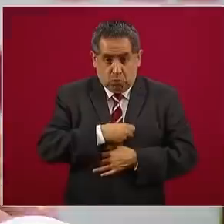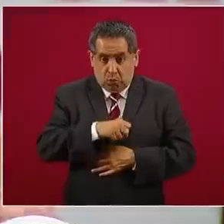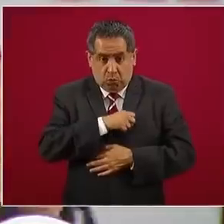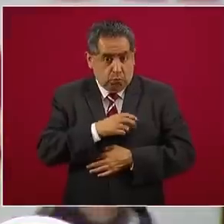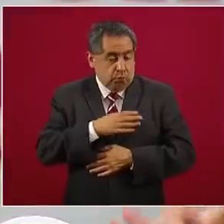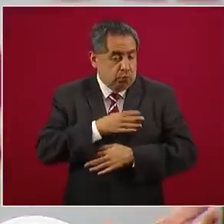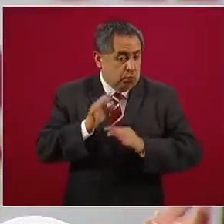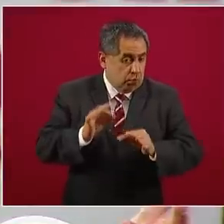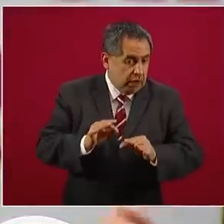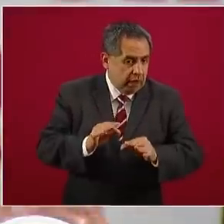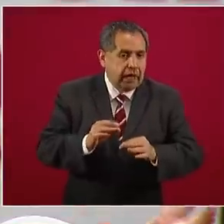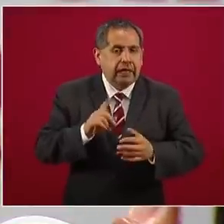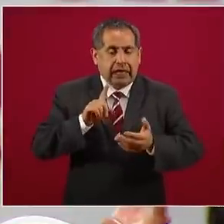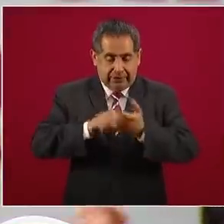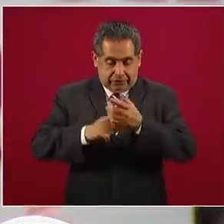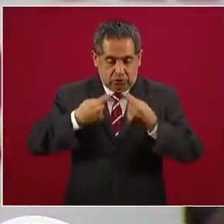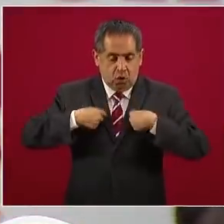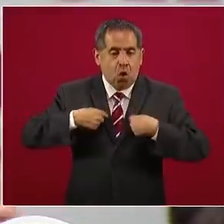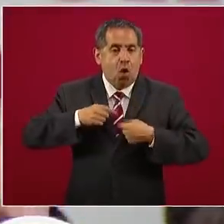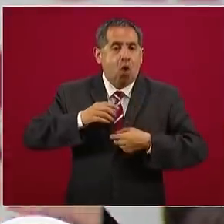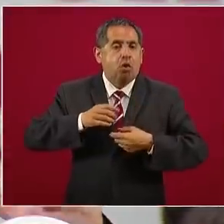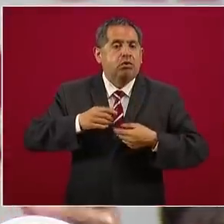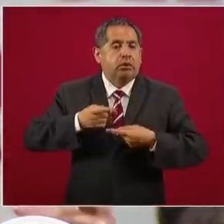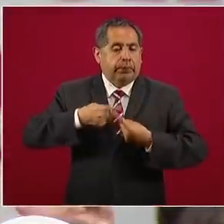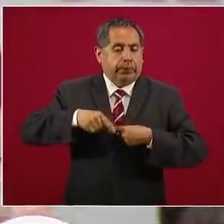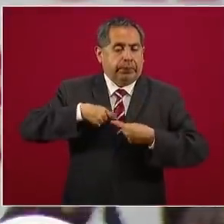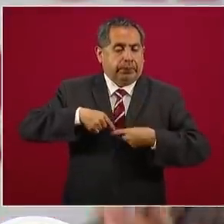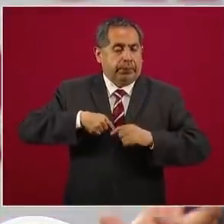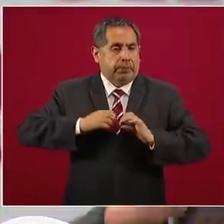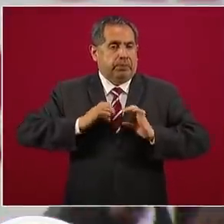caso generación de anticuerpos o